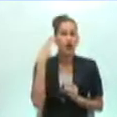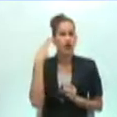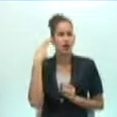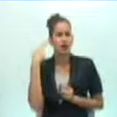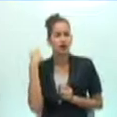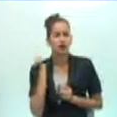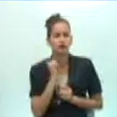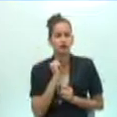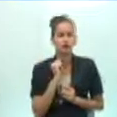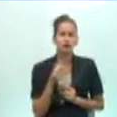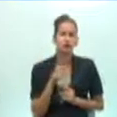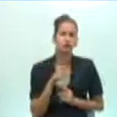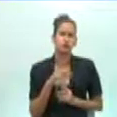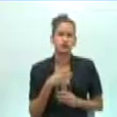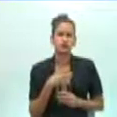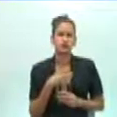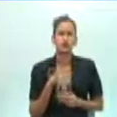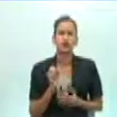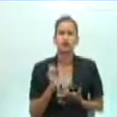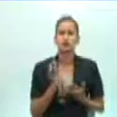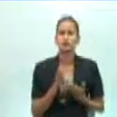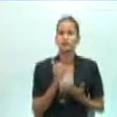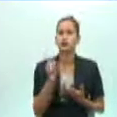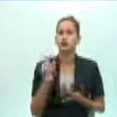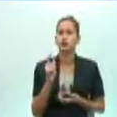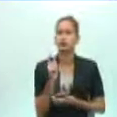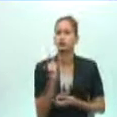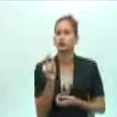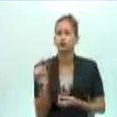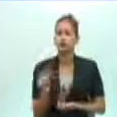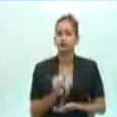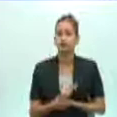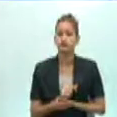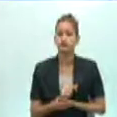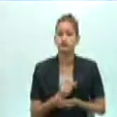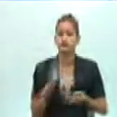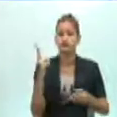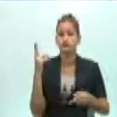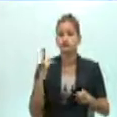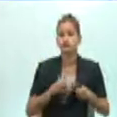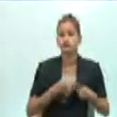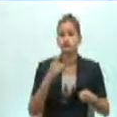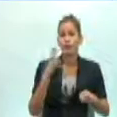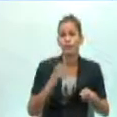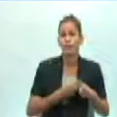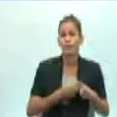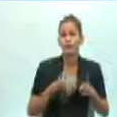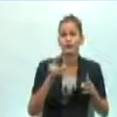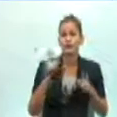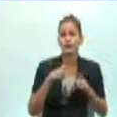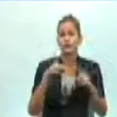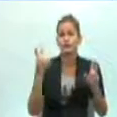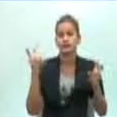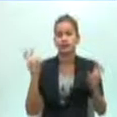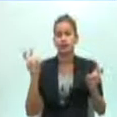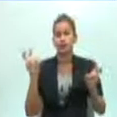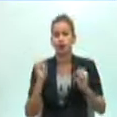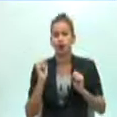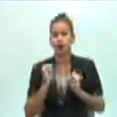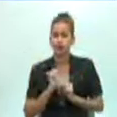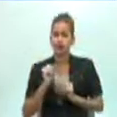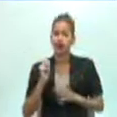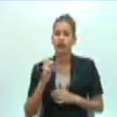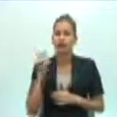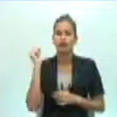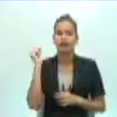escuelas con los docentes. El texto se titula La experiencia del viejo. Fíjense que se desarrolla en Rumanía, cuando